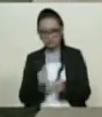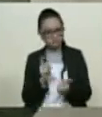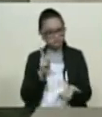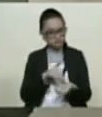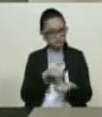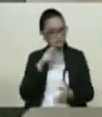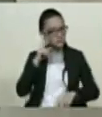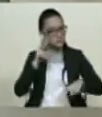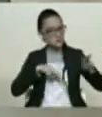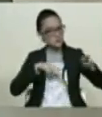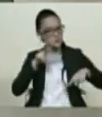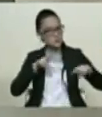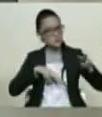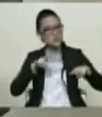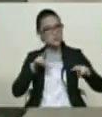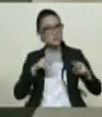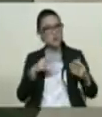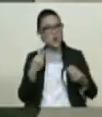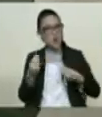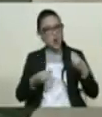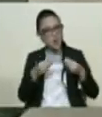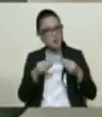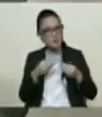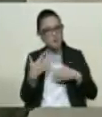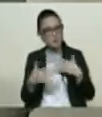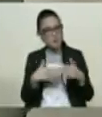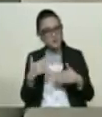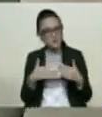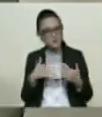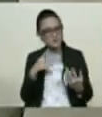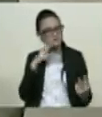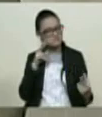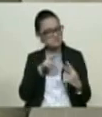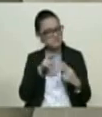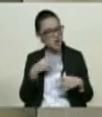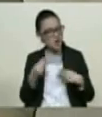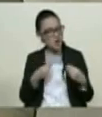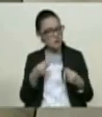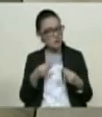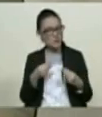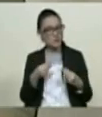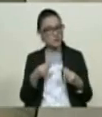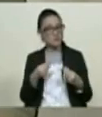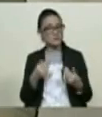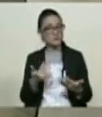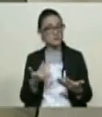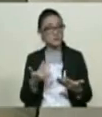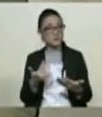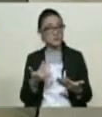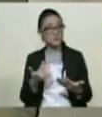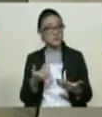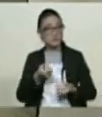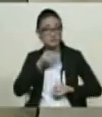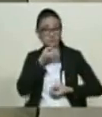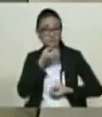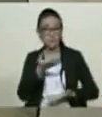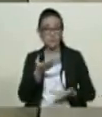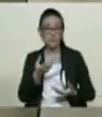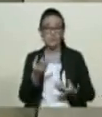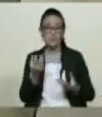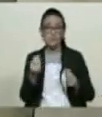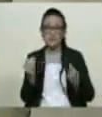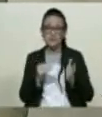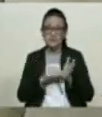para conocer en algunos casos. Y debo decir también con gran satisfacción que muchas